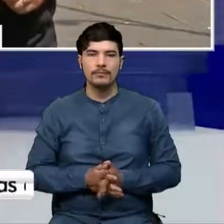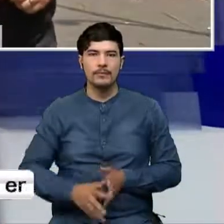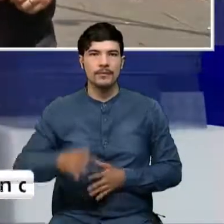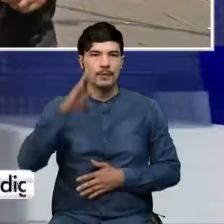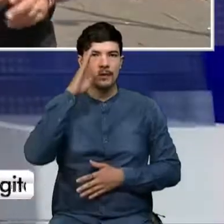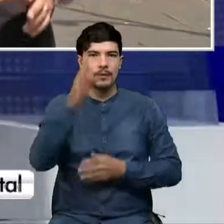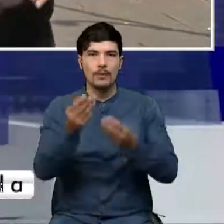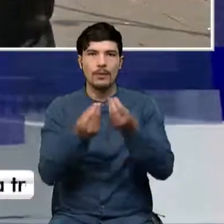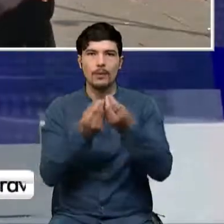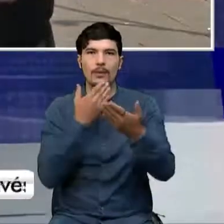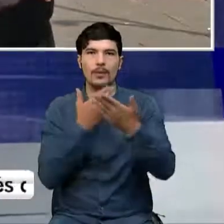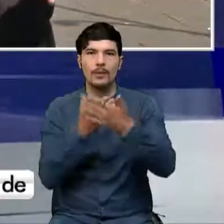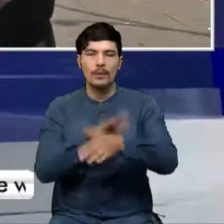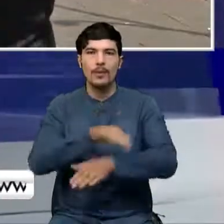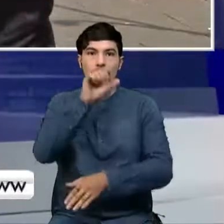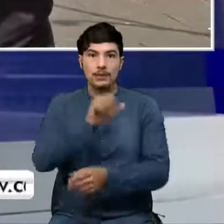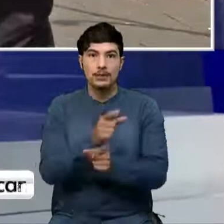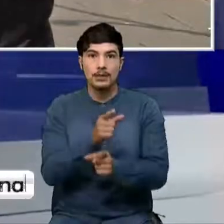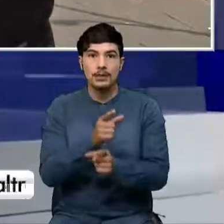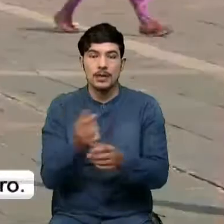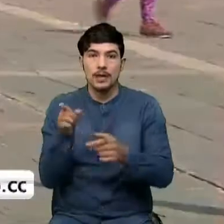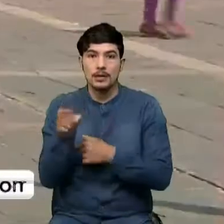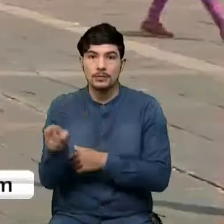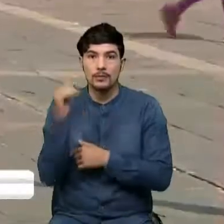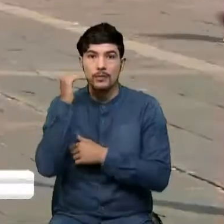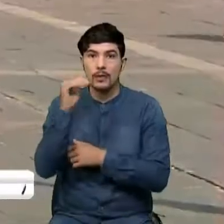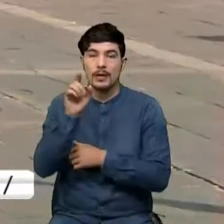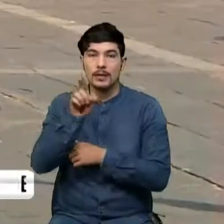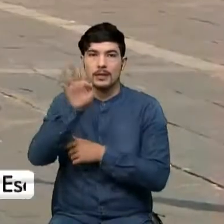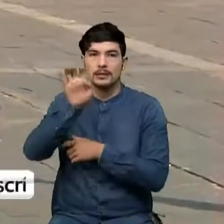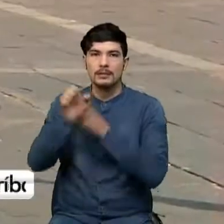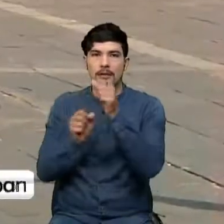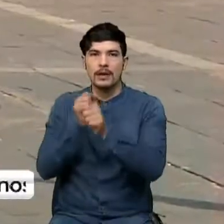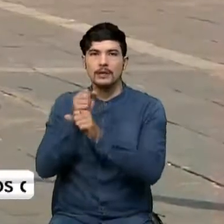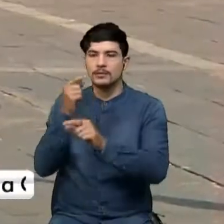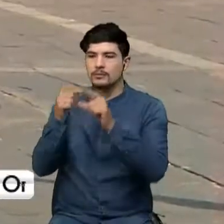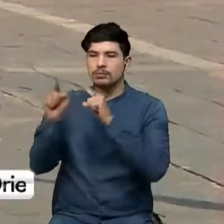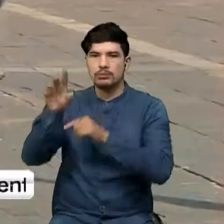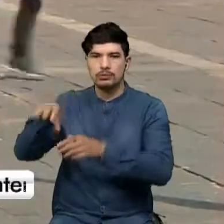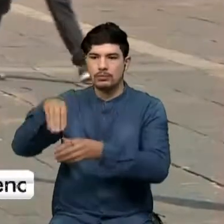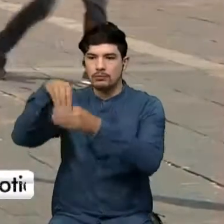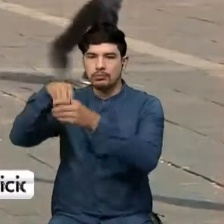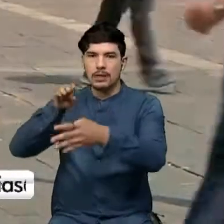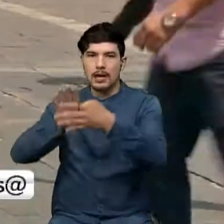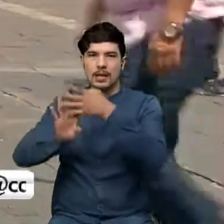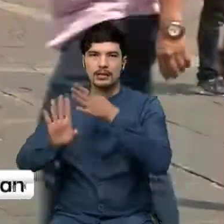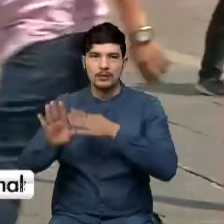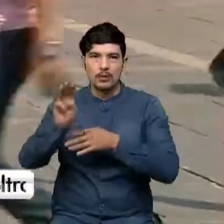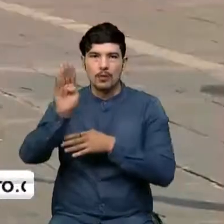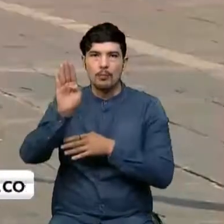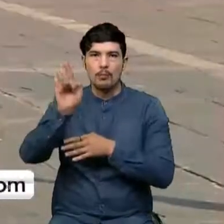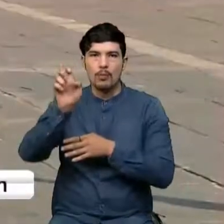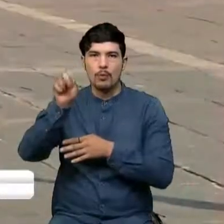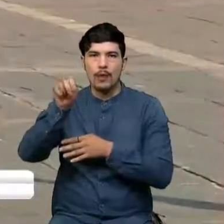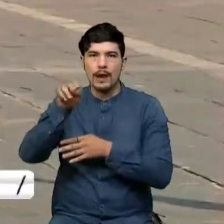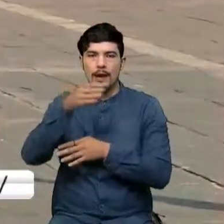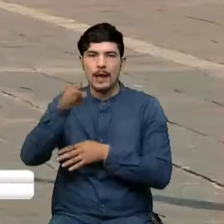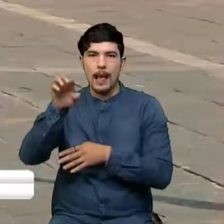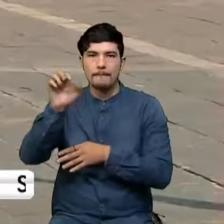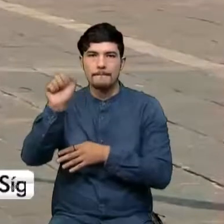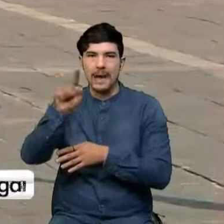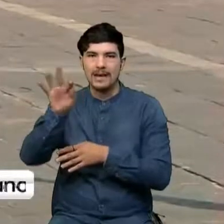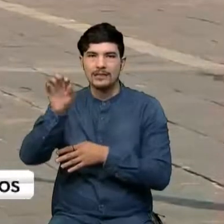Hola, compañeros en estudios, muy buenas tardes. Pues esta mujer de 19 años ya fue enviada a la cárcel del Buen Pastor aquí en la ciudad de Bucaramanga.